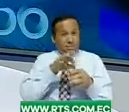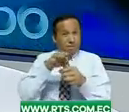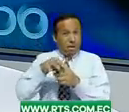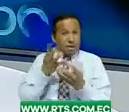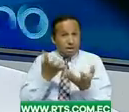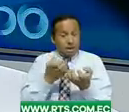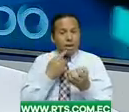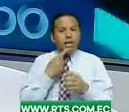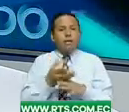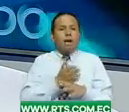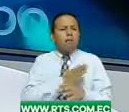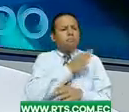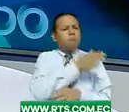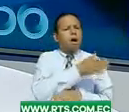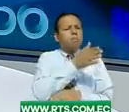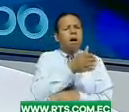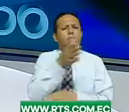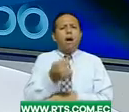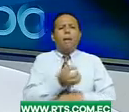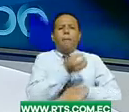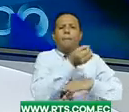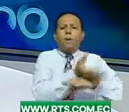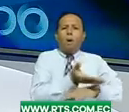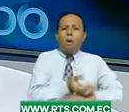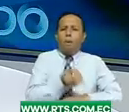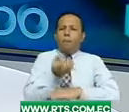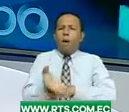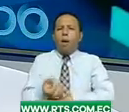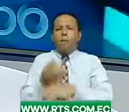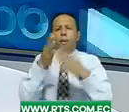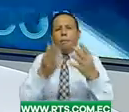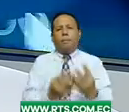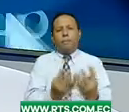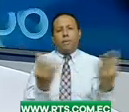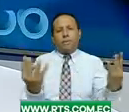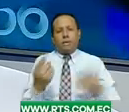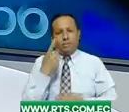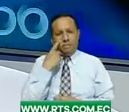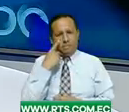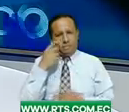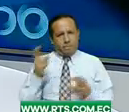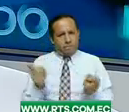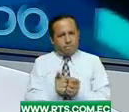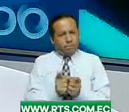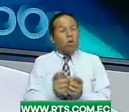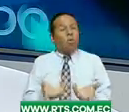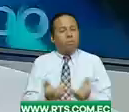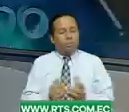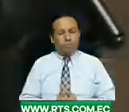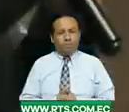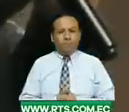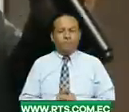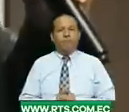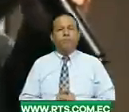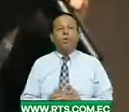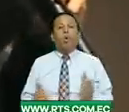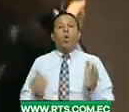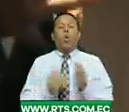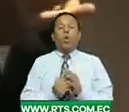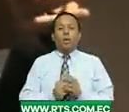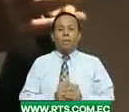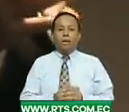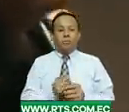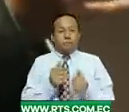sus actividades. Una vez más, los candidatos que esperan llegar a Carondelet recorren lugares específicos del